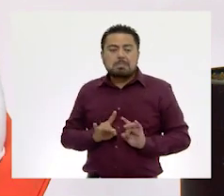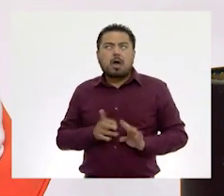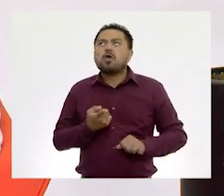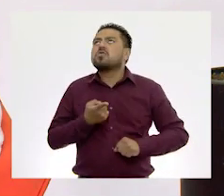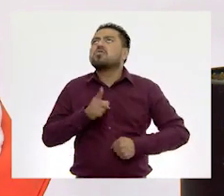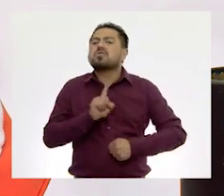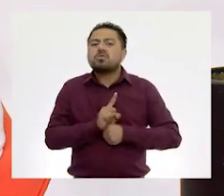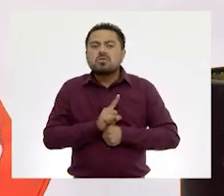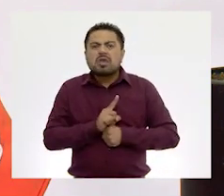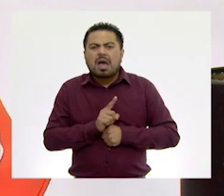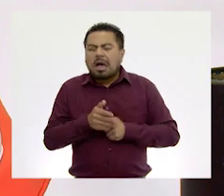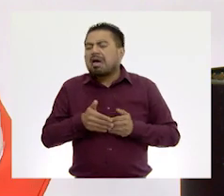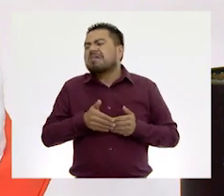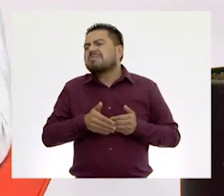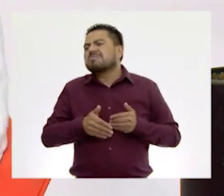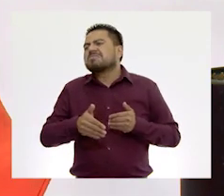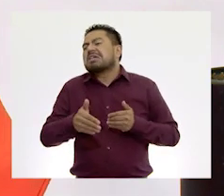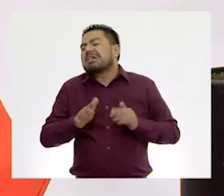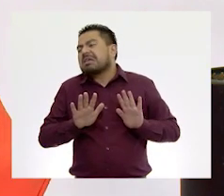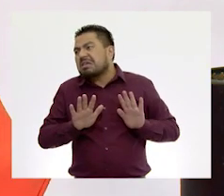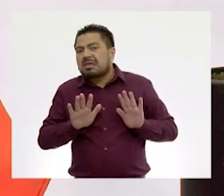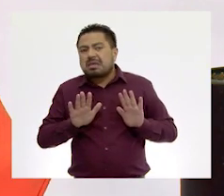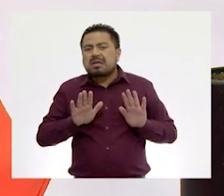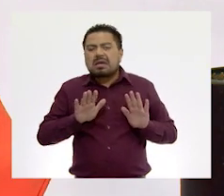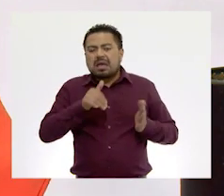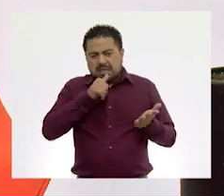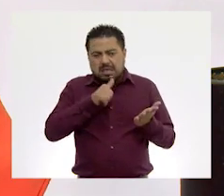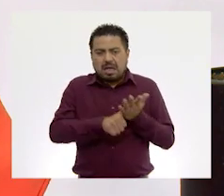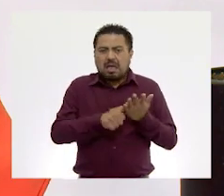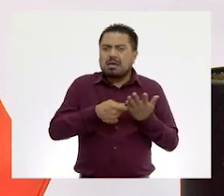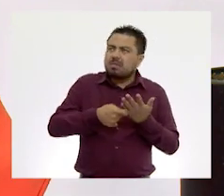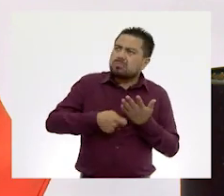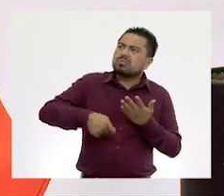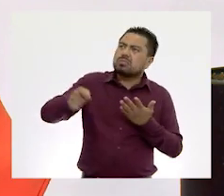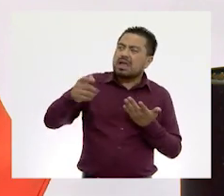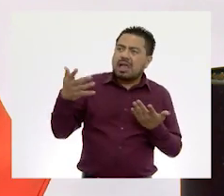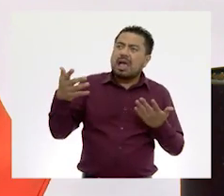día, a X días de que mandamos la carta,